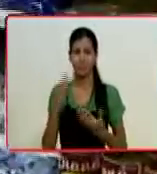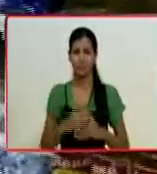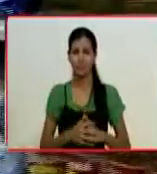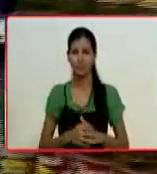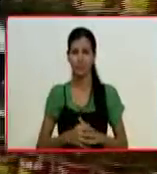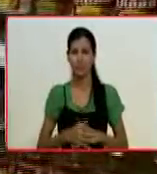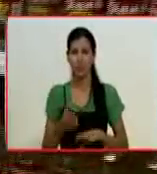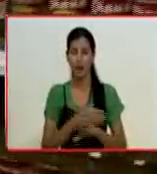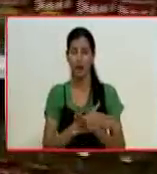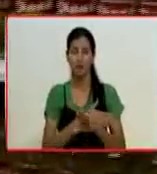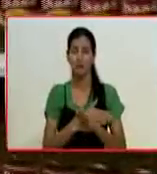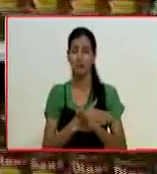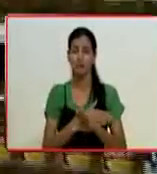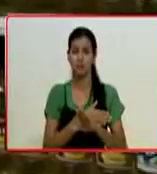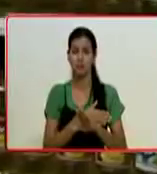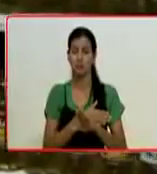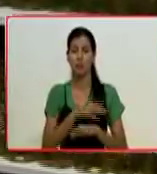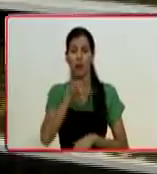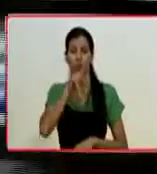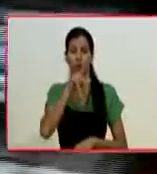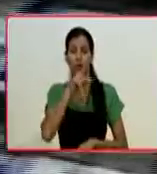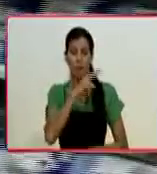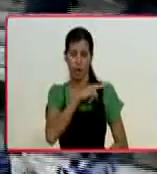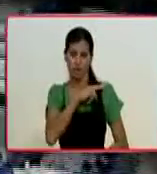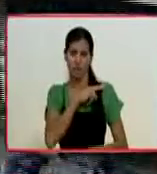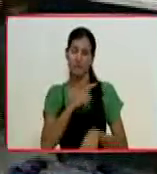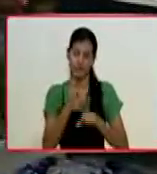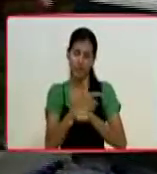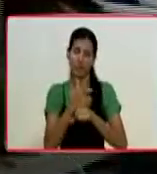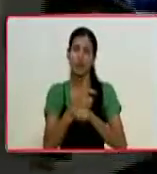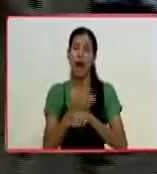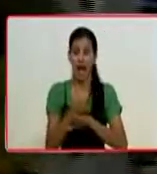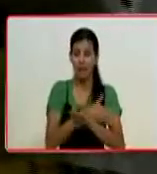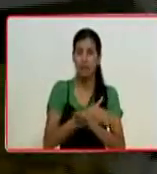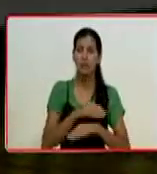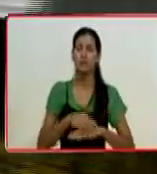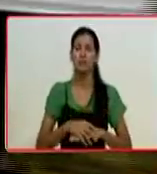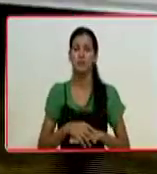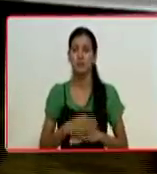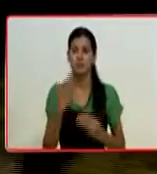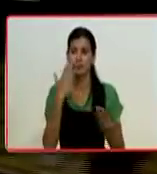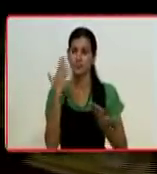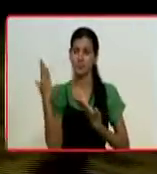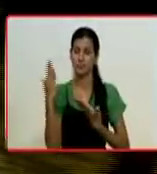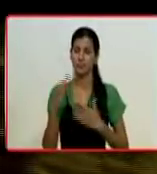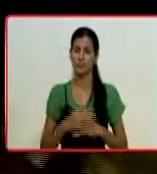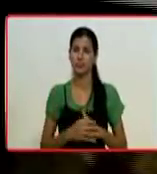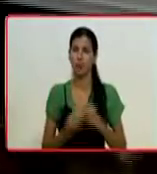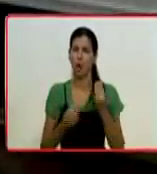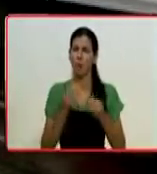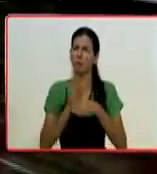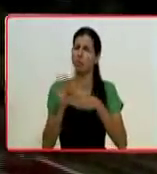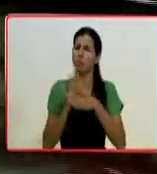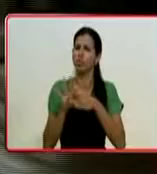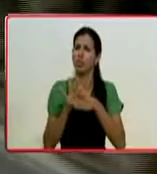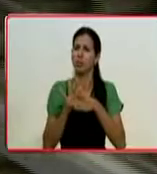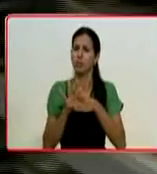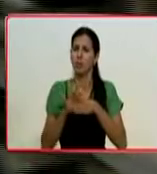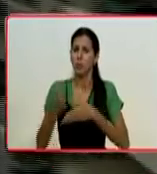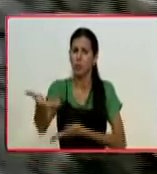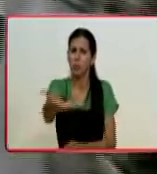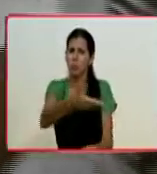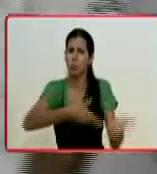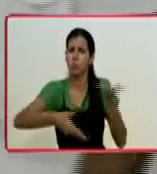darle la palabra a nuestro compañero jefe de gobierno, mi comandante, aquí tenemos cómo va a funcionar el diagrama de flujo.